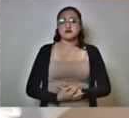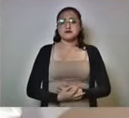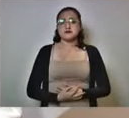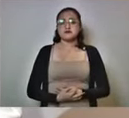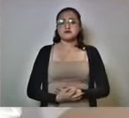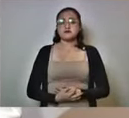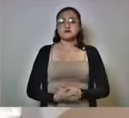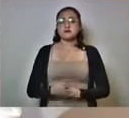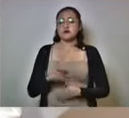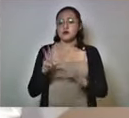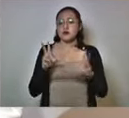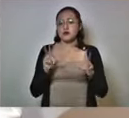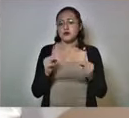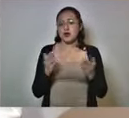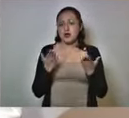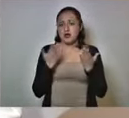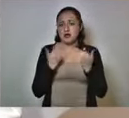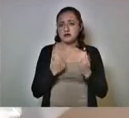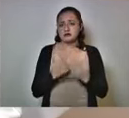No hay